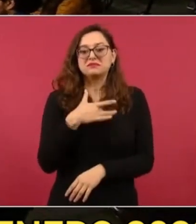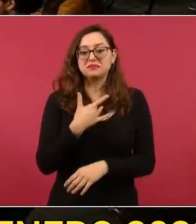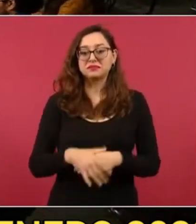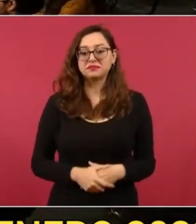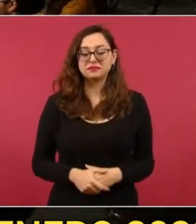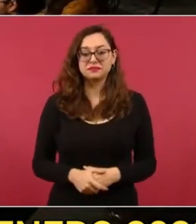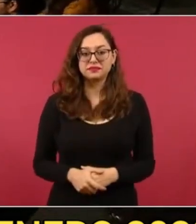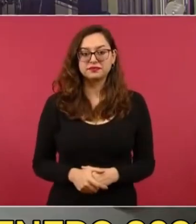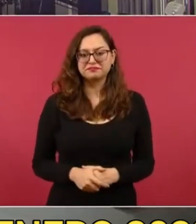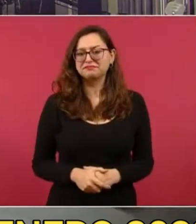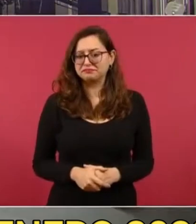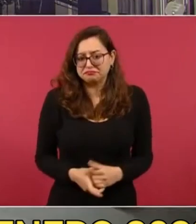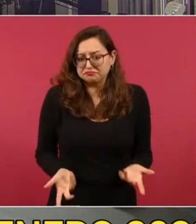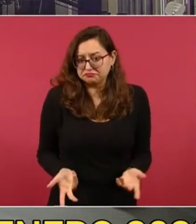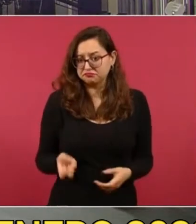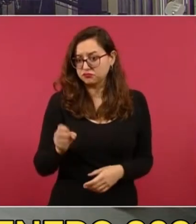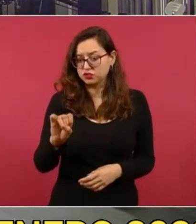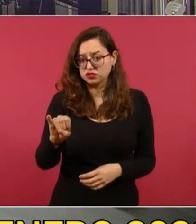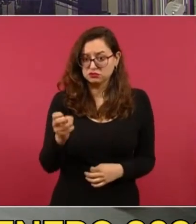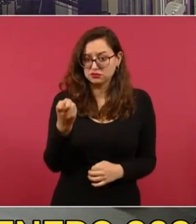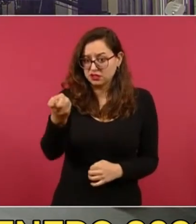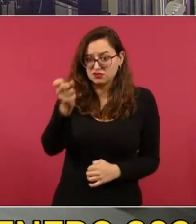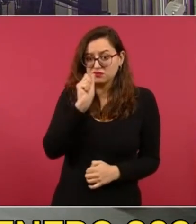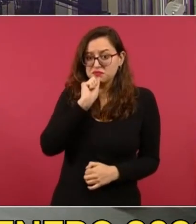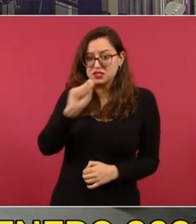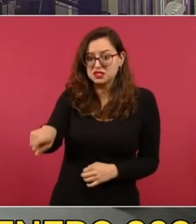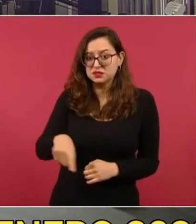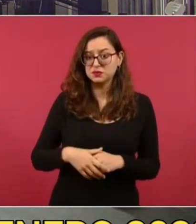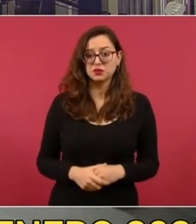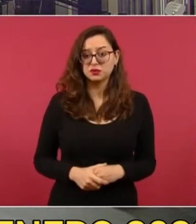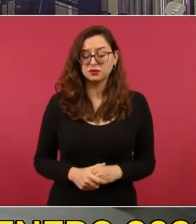mismo. O sea, durante el periodo neoliberal, fueron